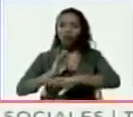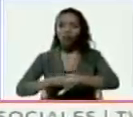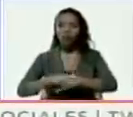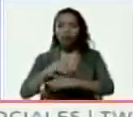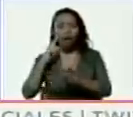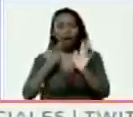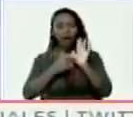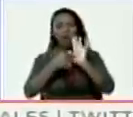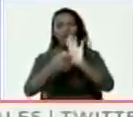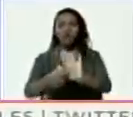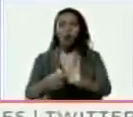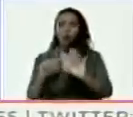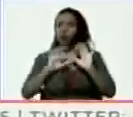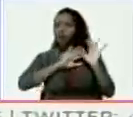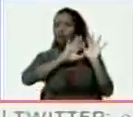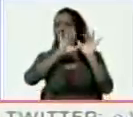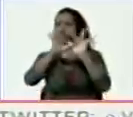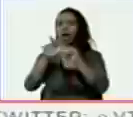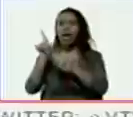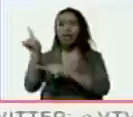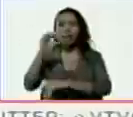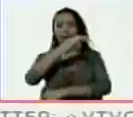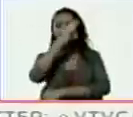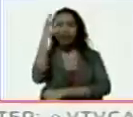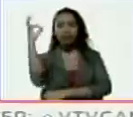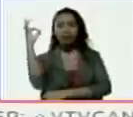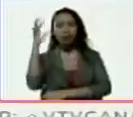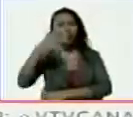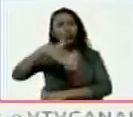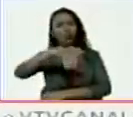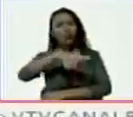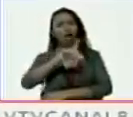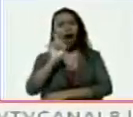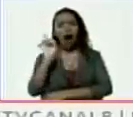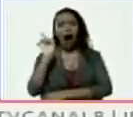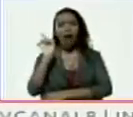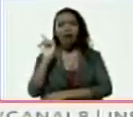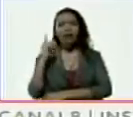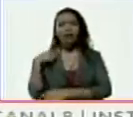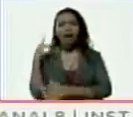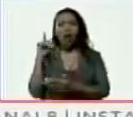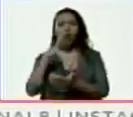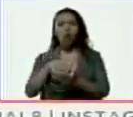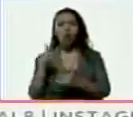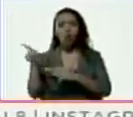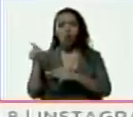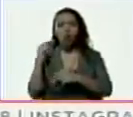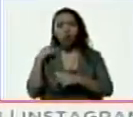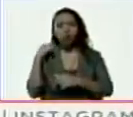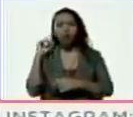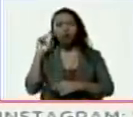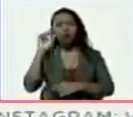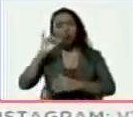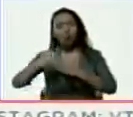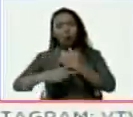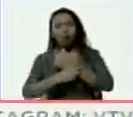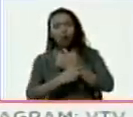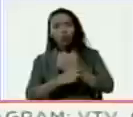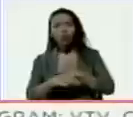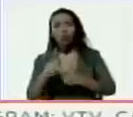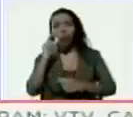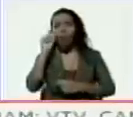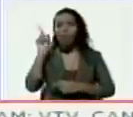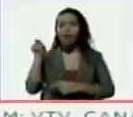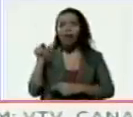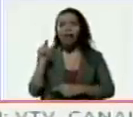presentaron en una concentración en Barquisimeto, donde precisamente se encontraba el diputado Juan Guaidó.